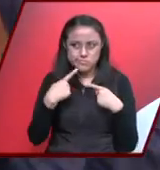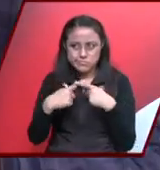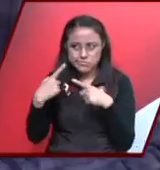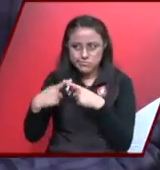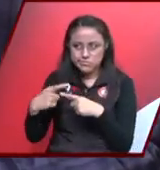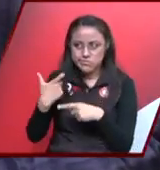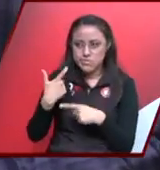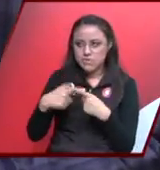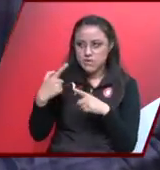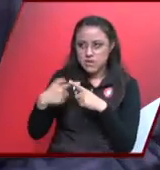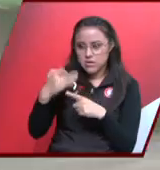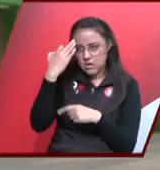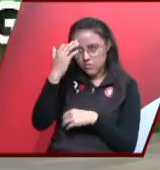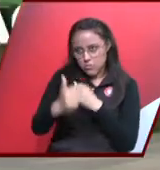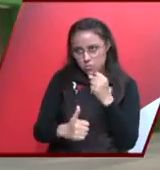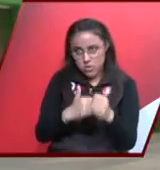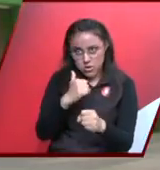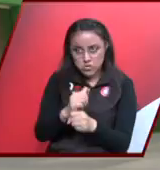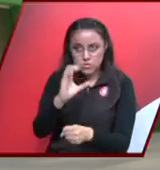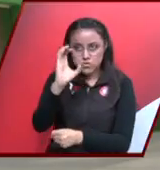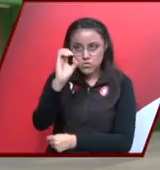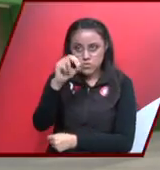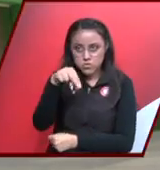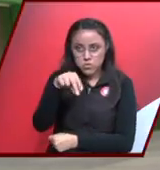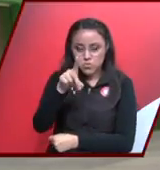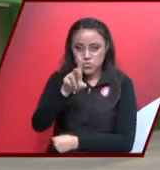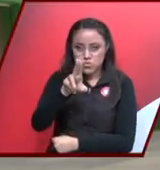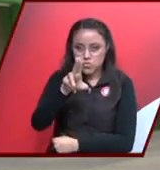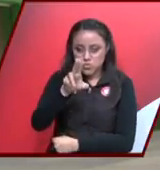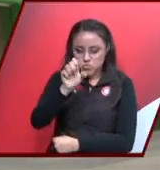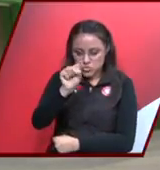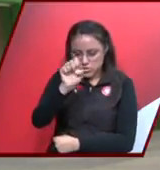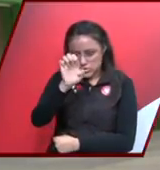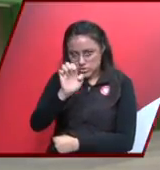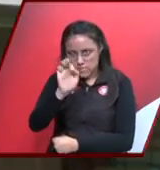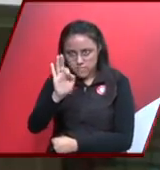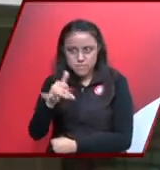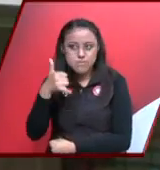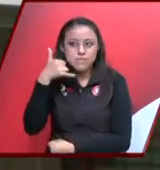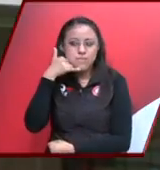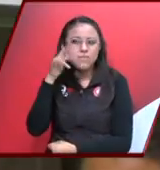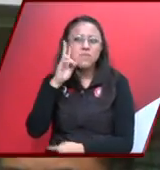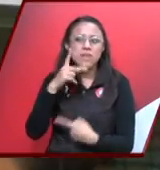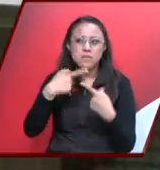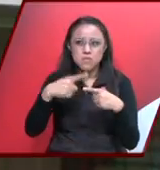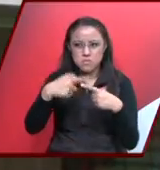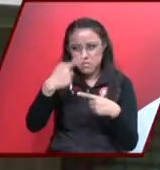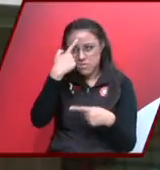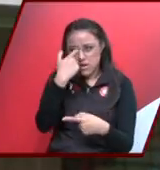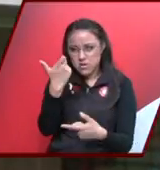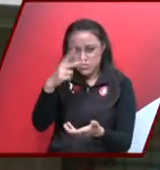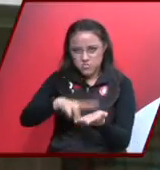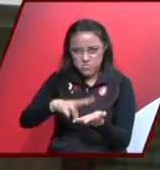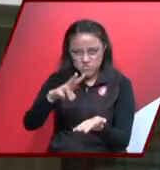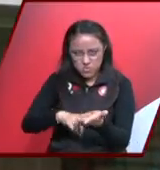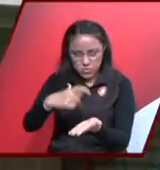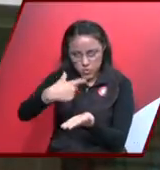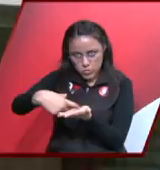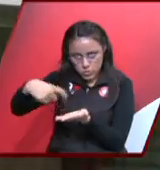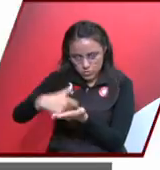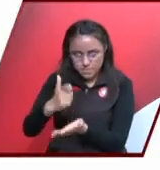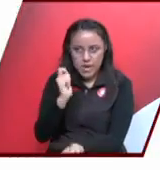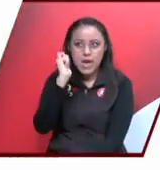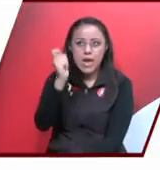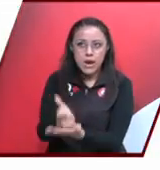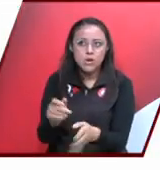han ejercido por varios años, la Condusef tiene a tu disposición el registro de despacho de cobranza, el REDECO,